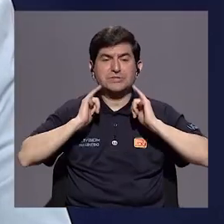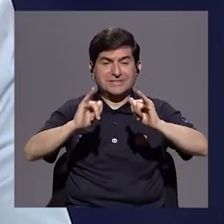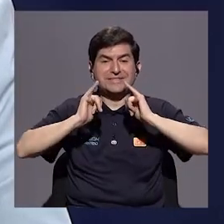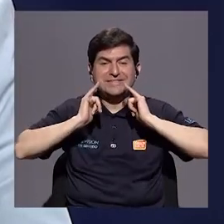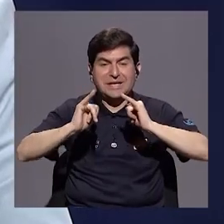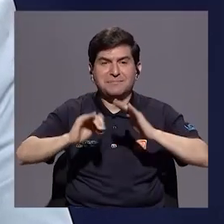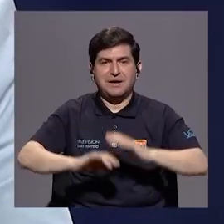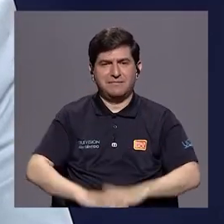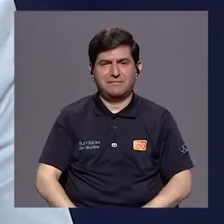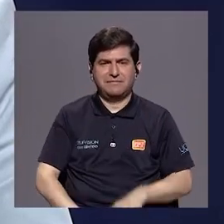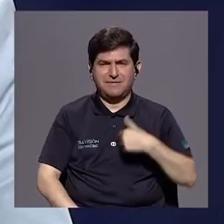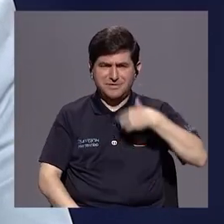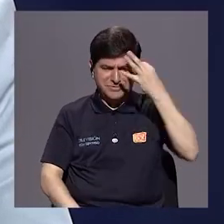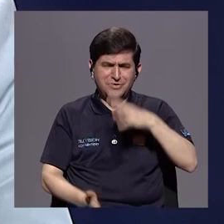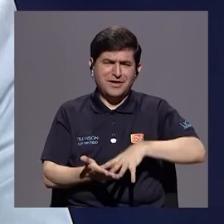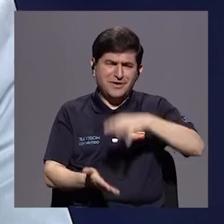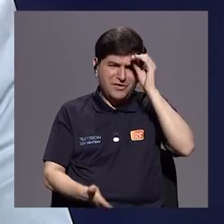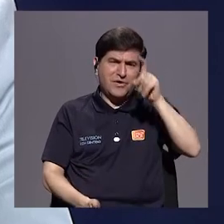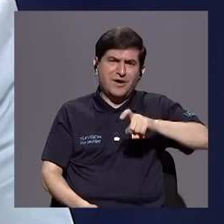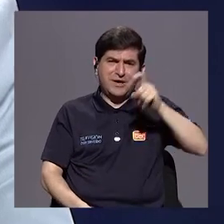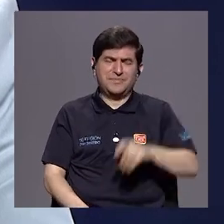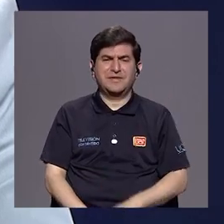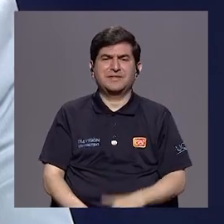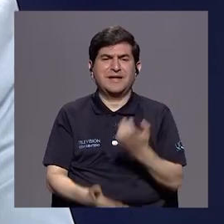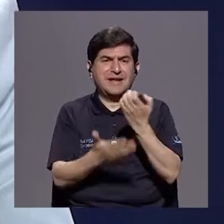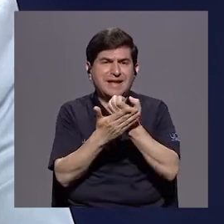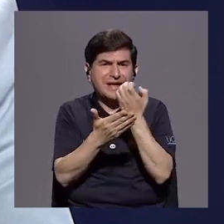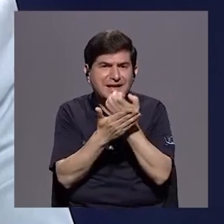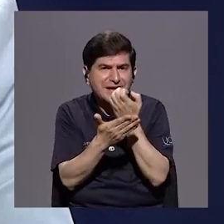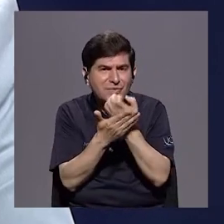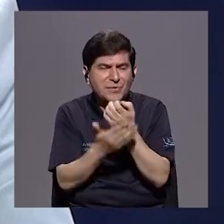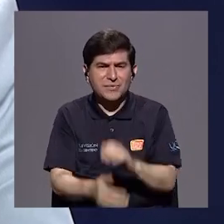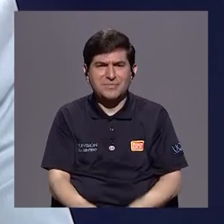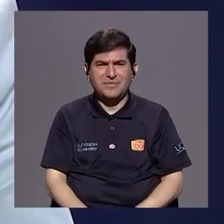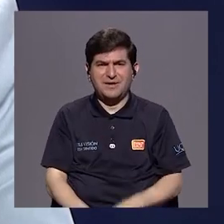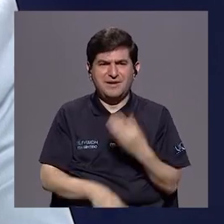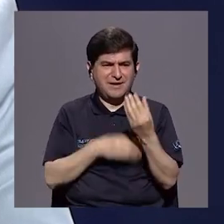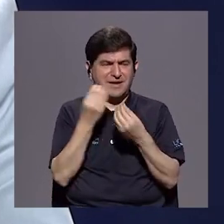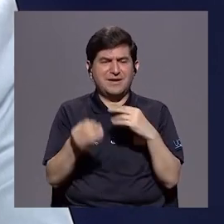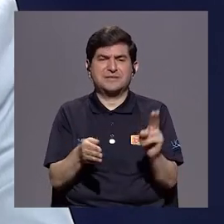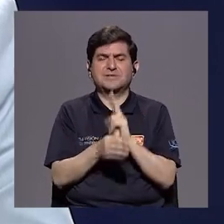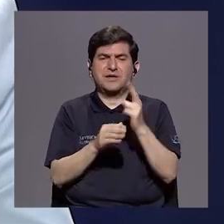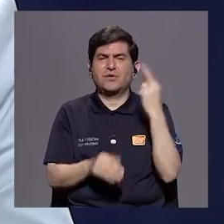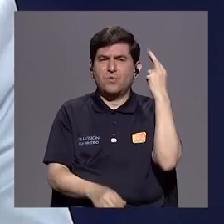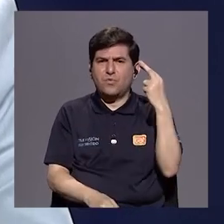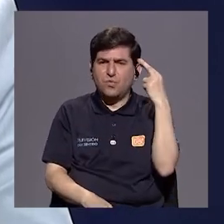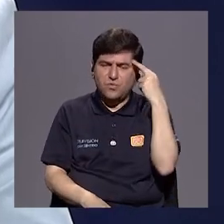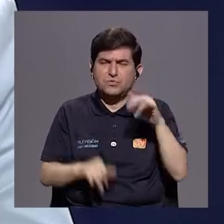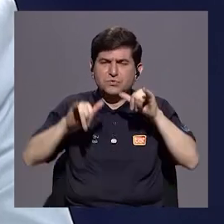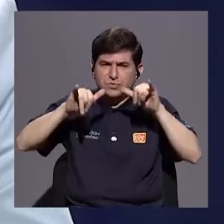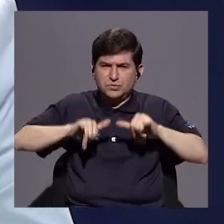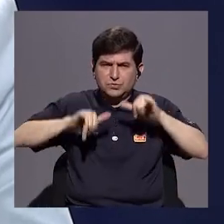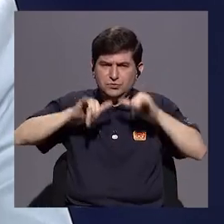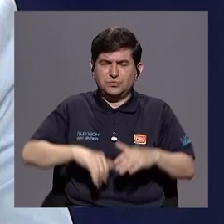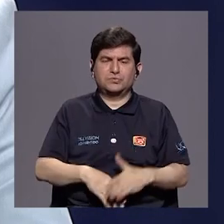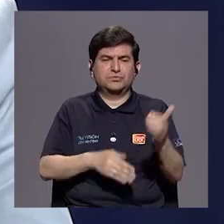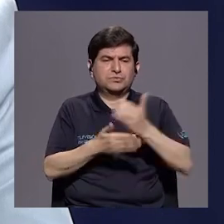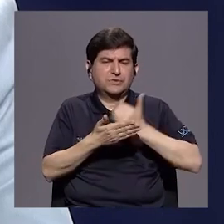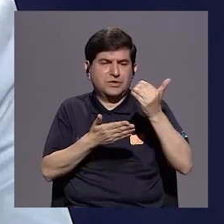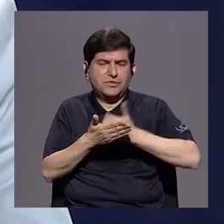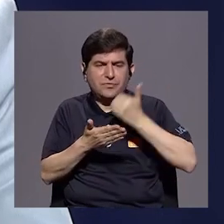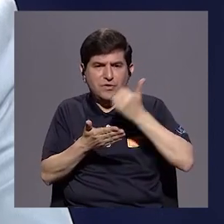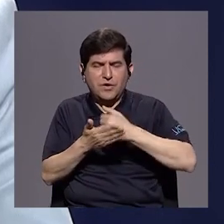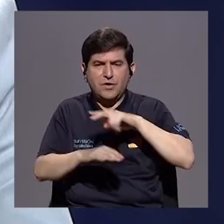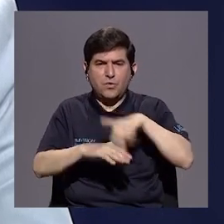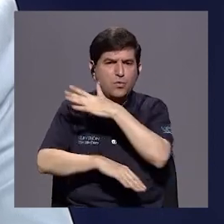comunes yo creo que hay que aprender a qué economía lo que tenemos que hacer es un uso racional y sostenible de